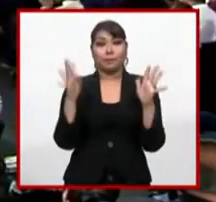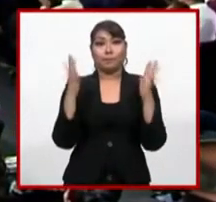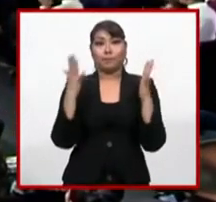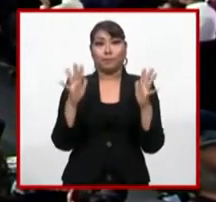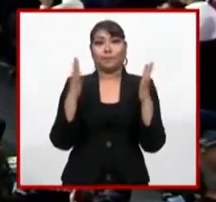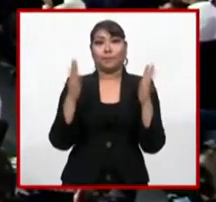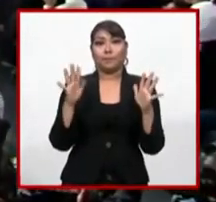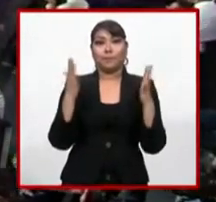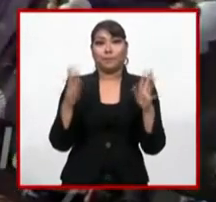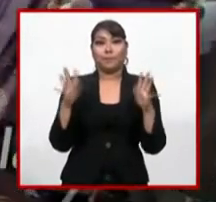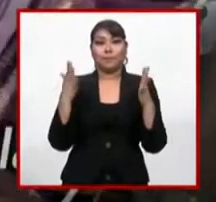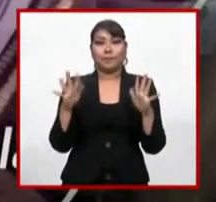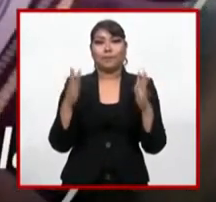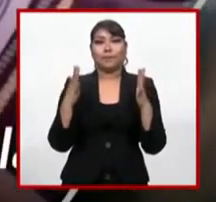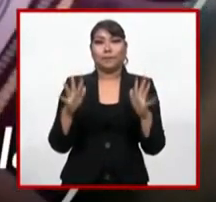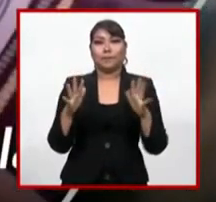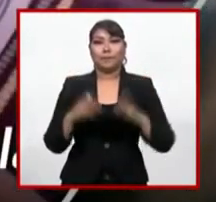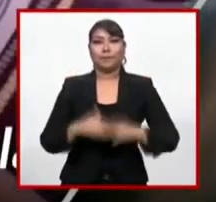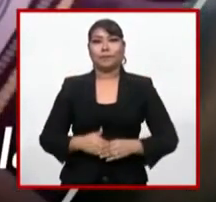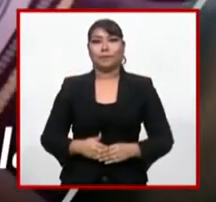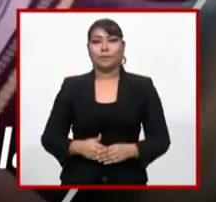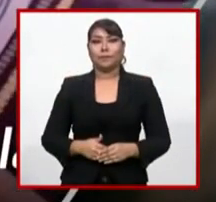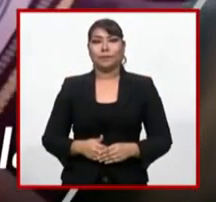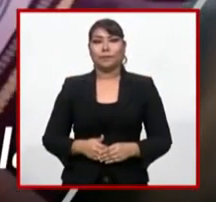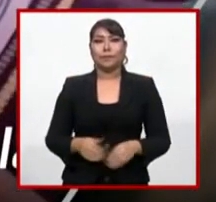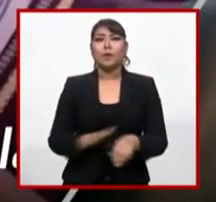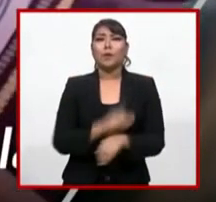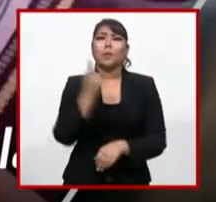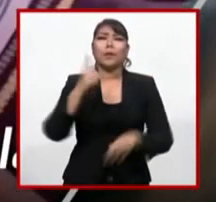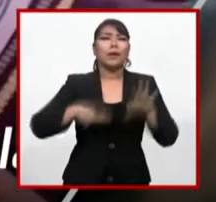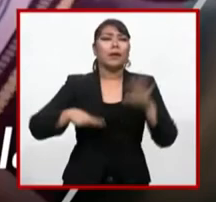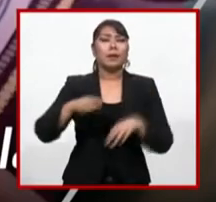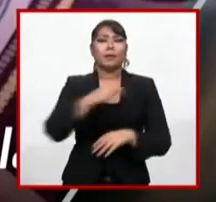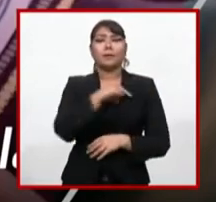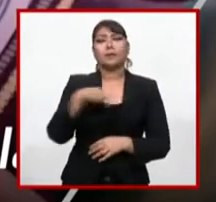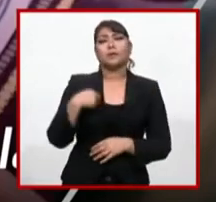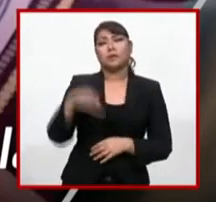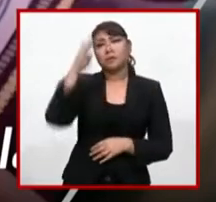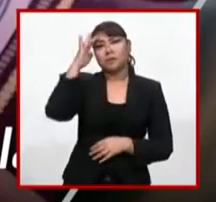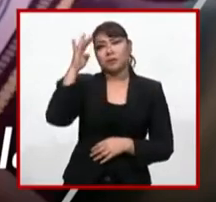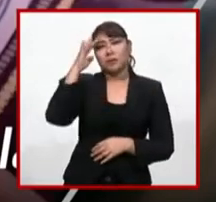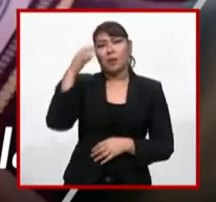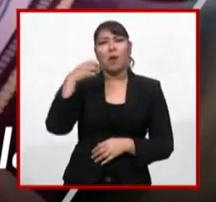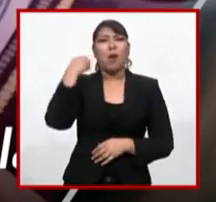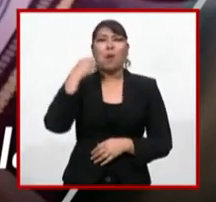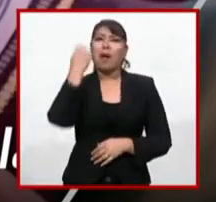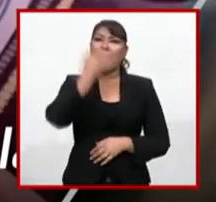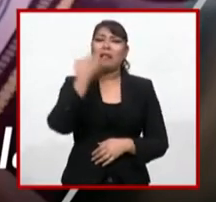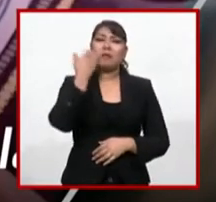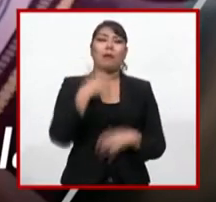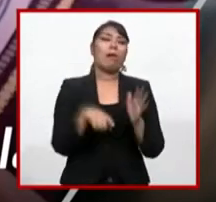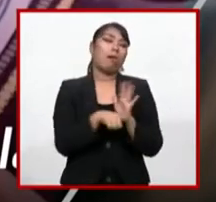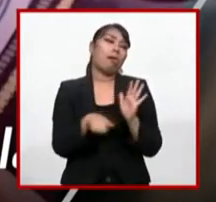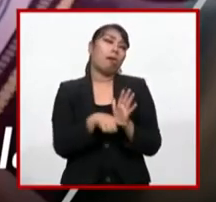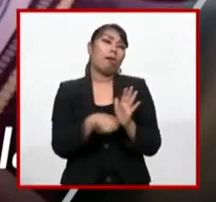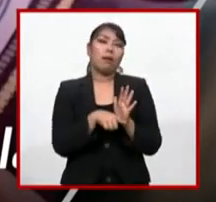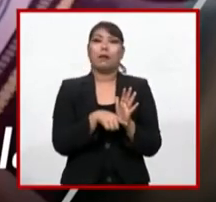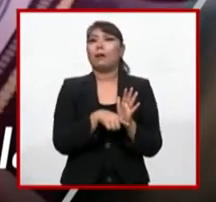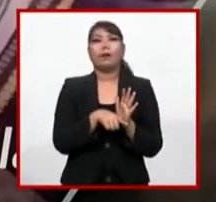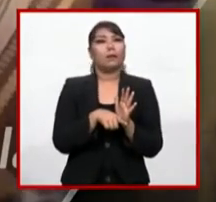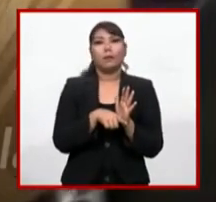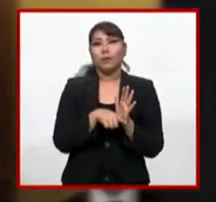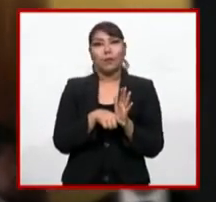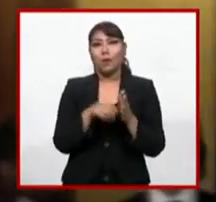porque hay que acabar con esos mitos y reconocer que tenemos